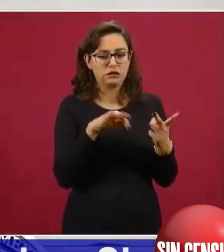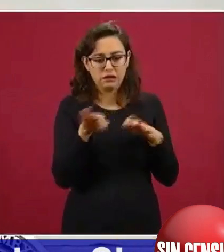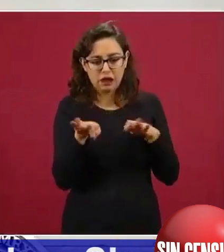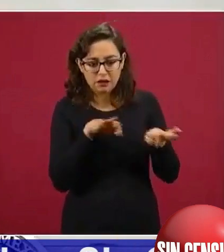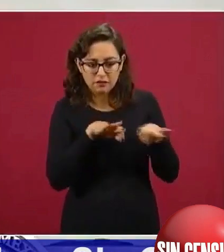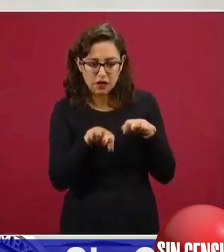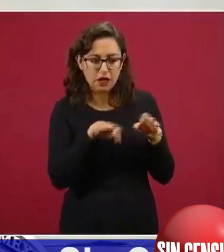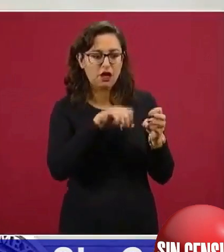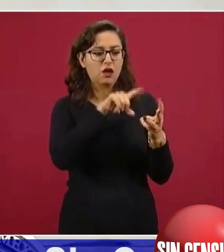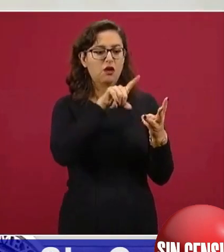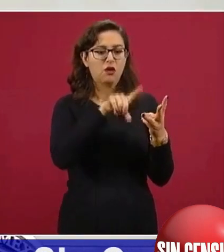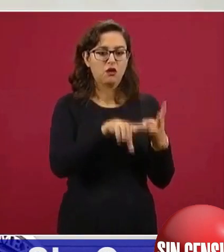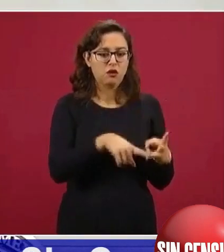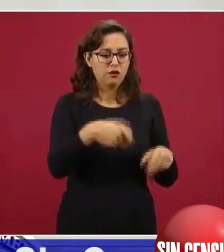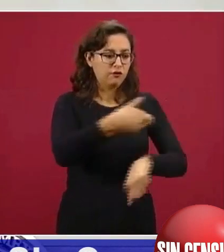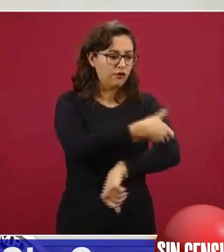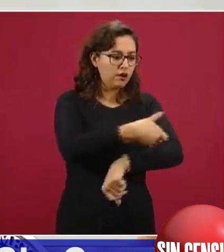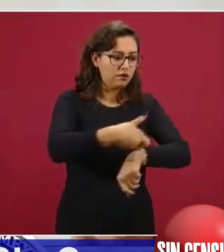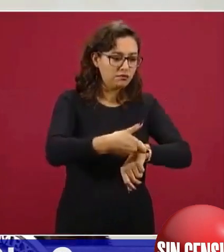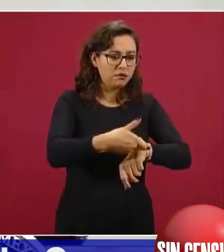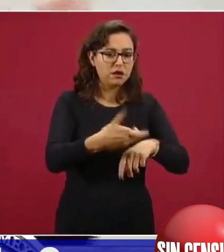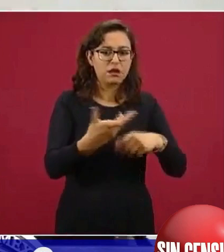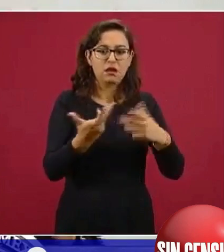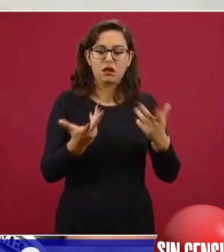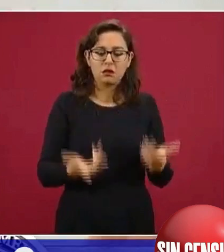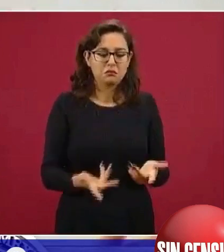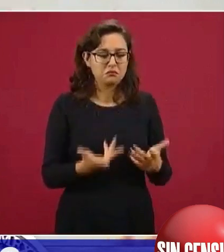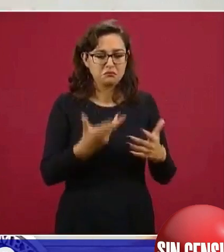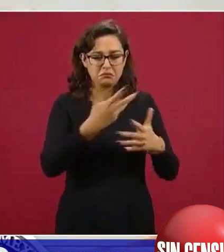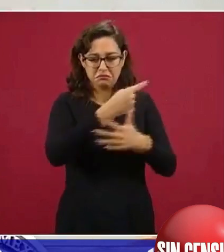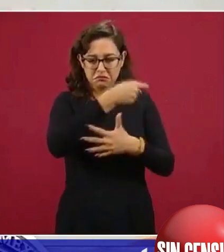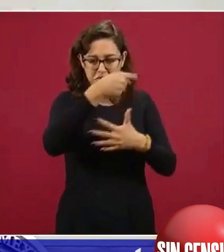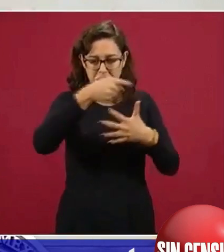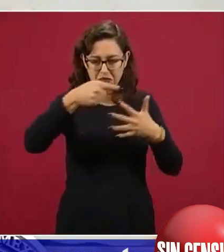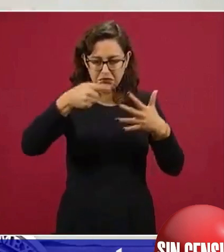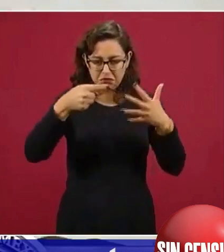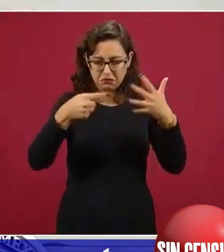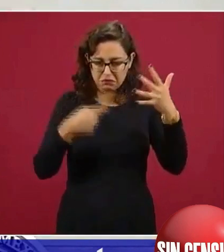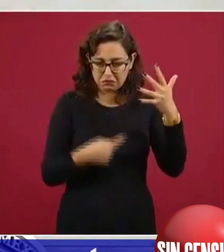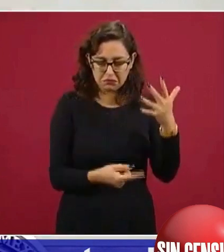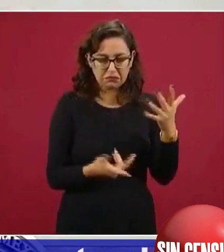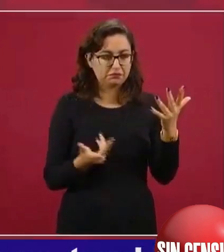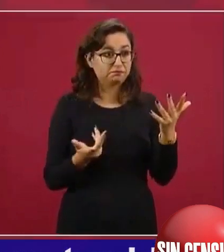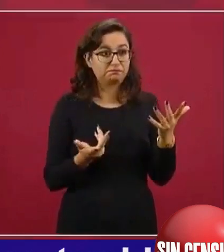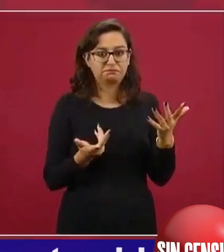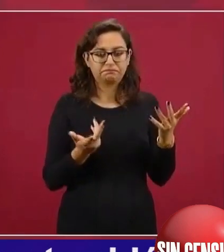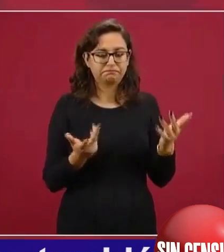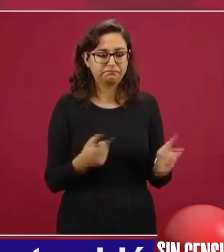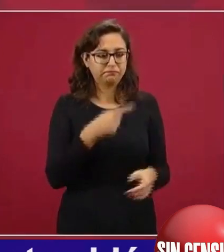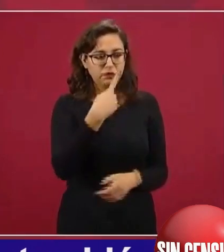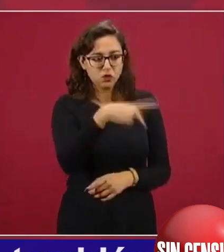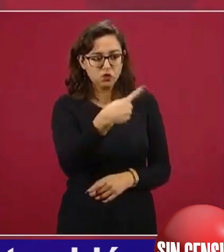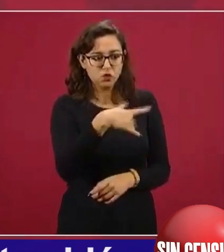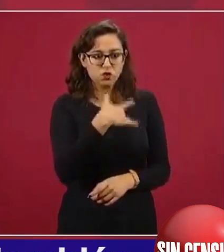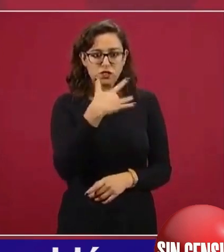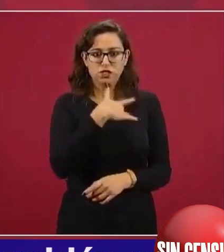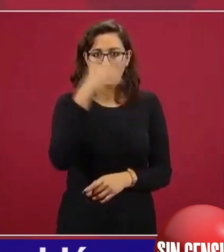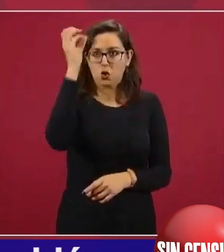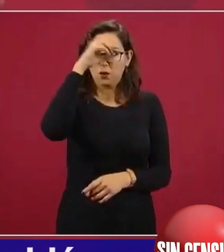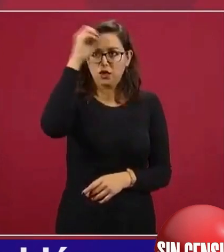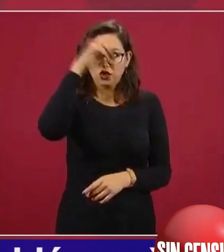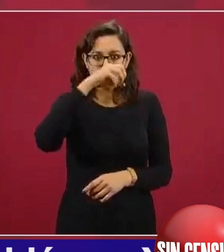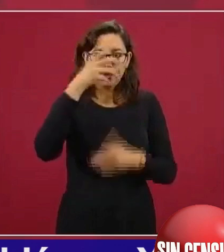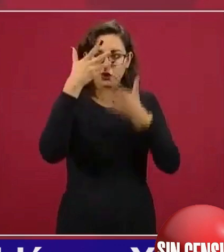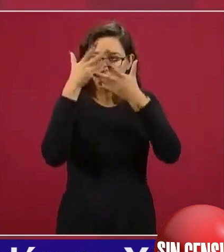empleo, su situación familiar, una cantidad de elementos, su perspectiva sobre el mundo,